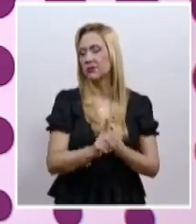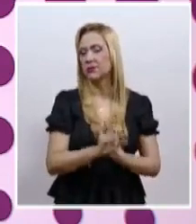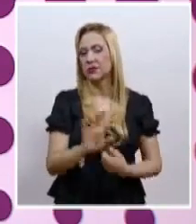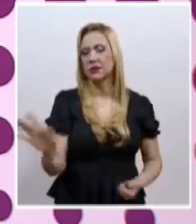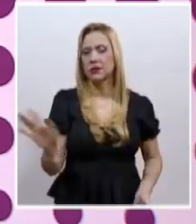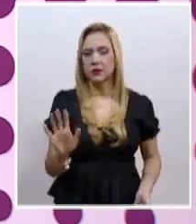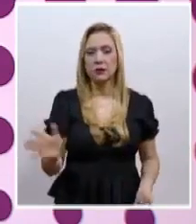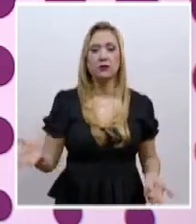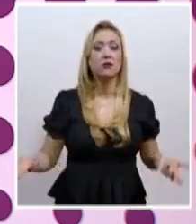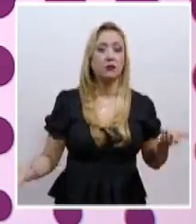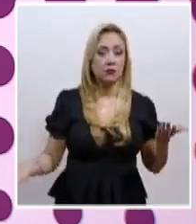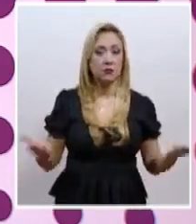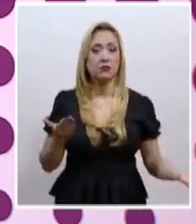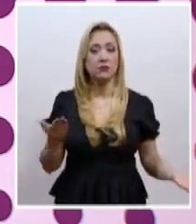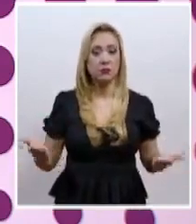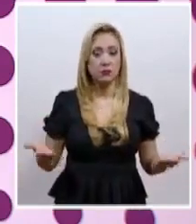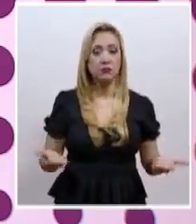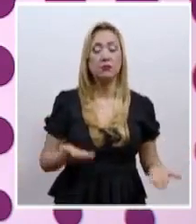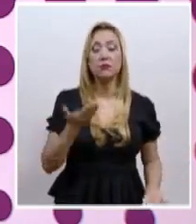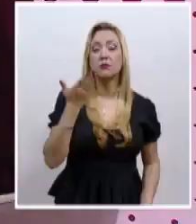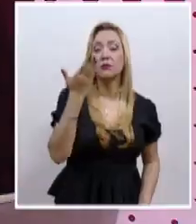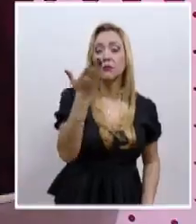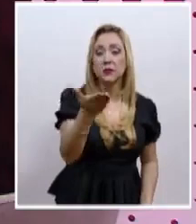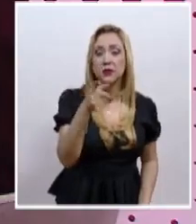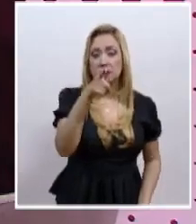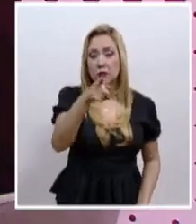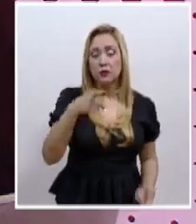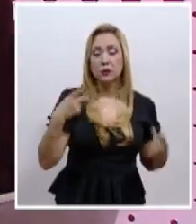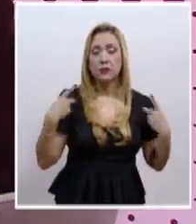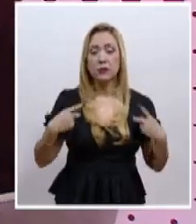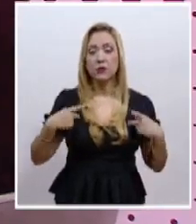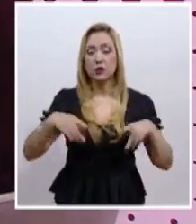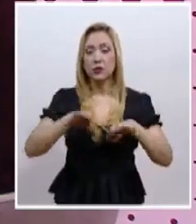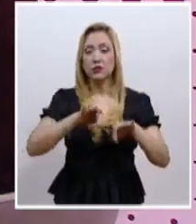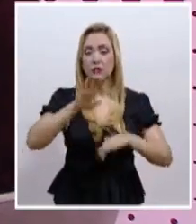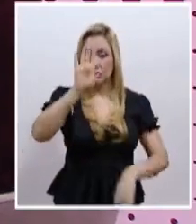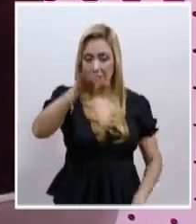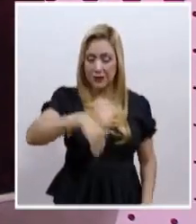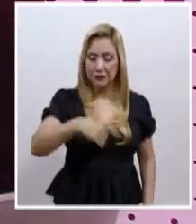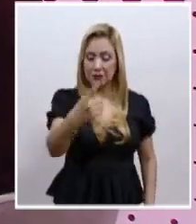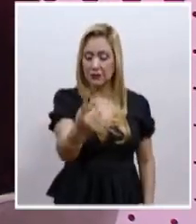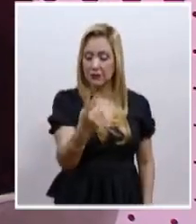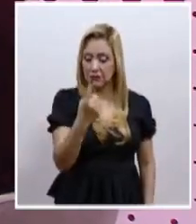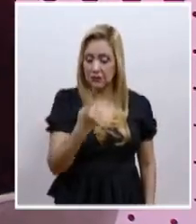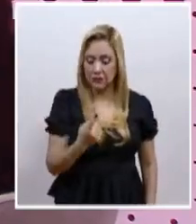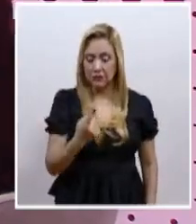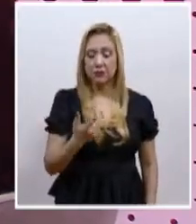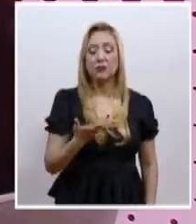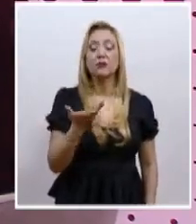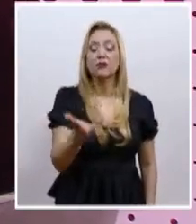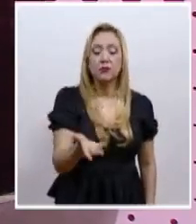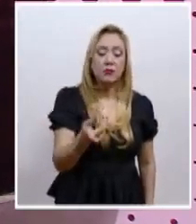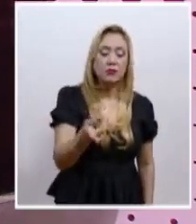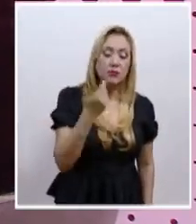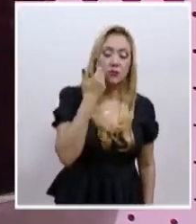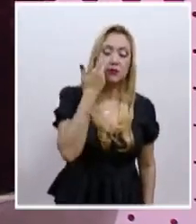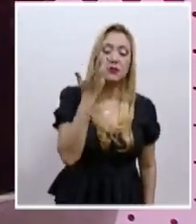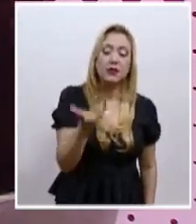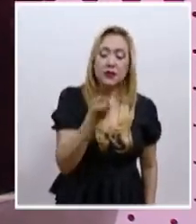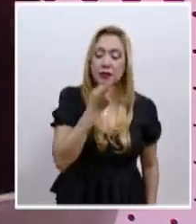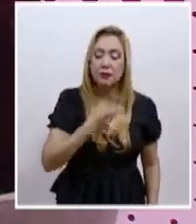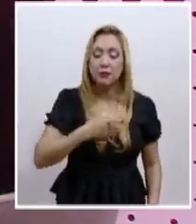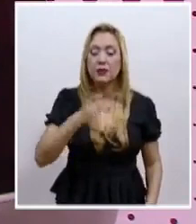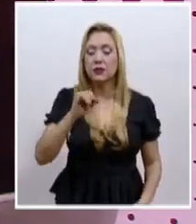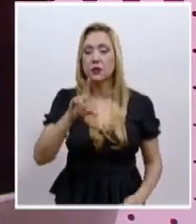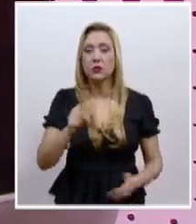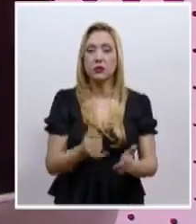persona trabajadora. Es decir, pide a la persona trabajadora su presencia directa y le da el poder de decidir. Esto es